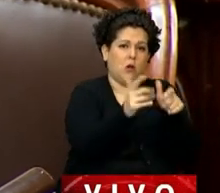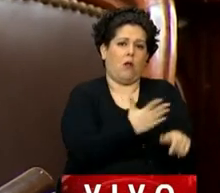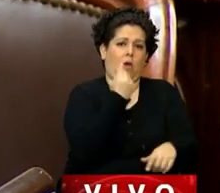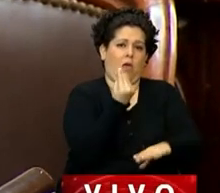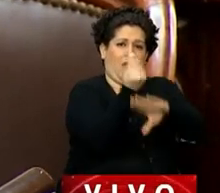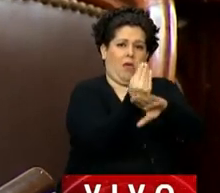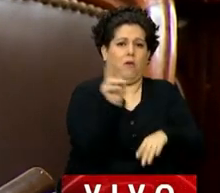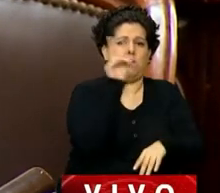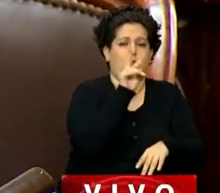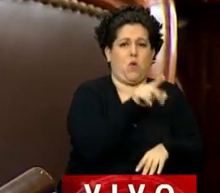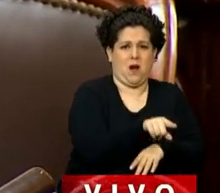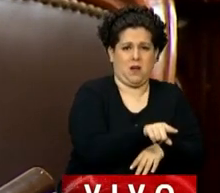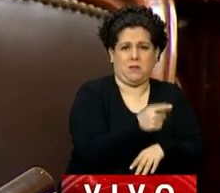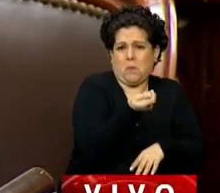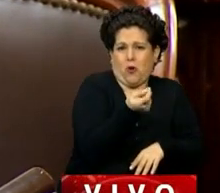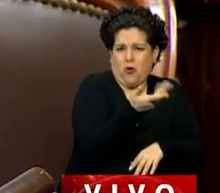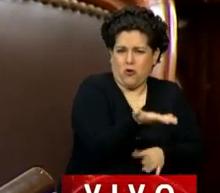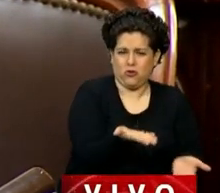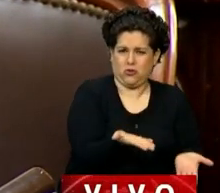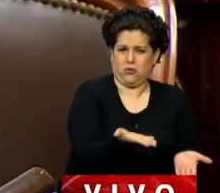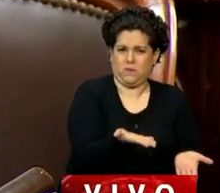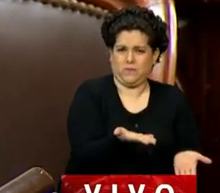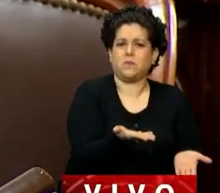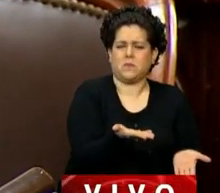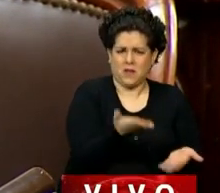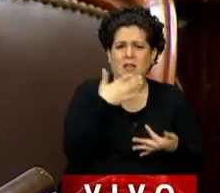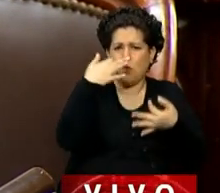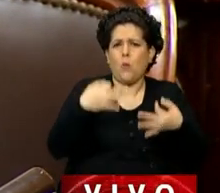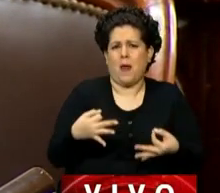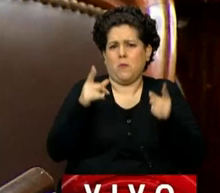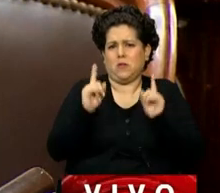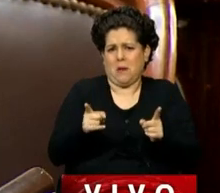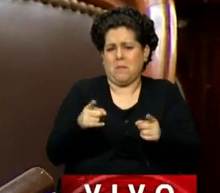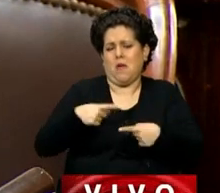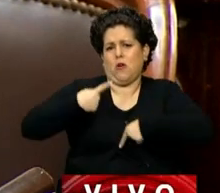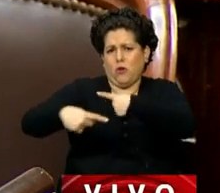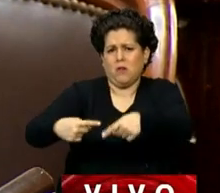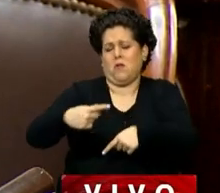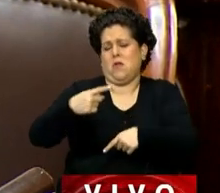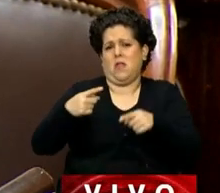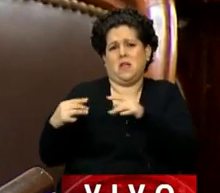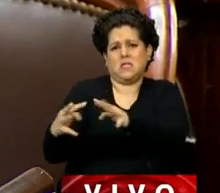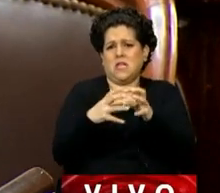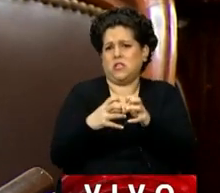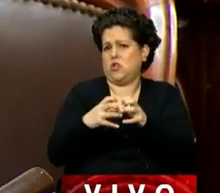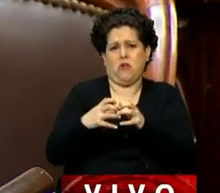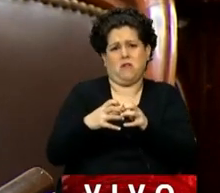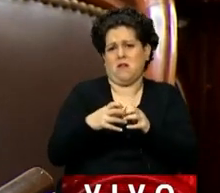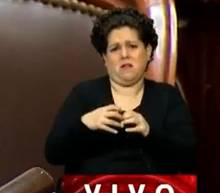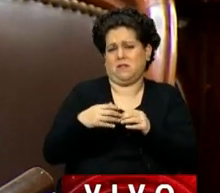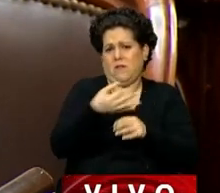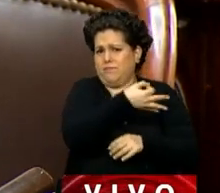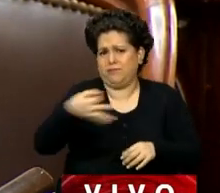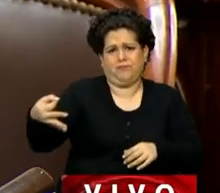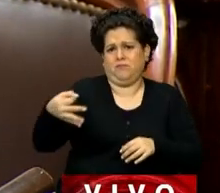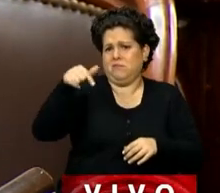por mujeres en estos momentos, y que garanticemos el funcionamiento en sesiones ordinarias como corresponde de este